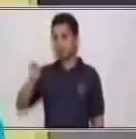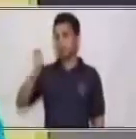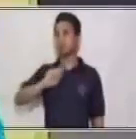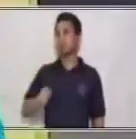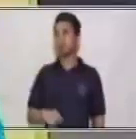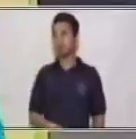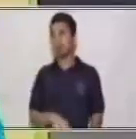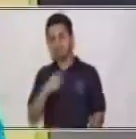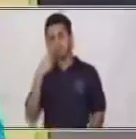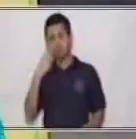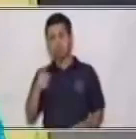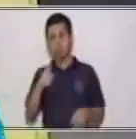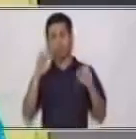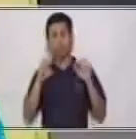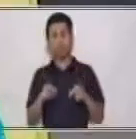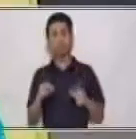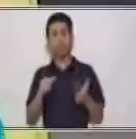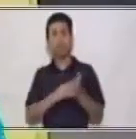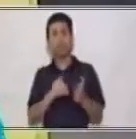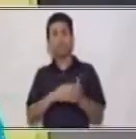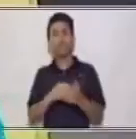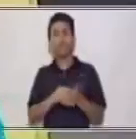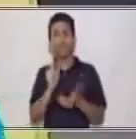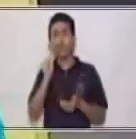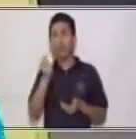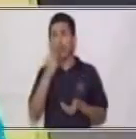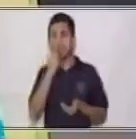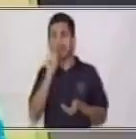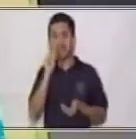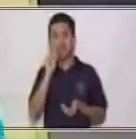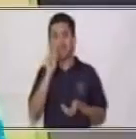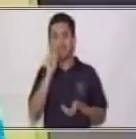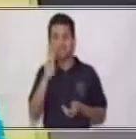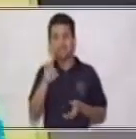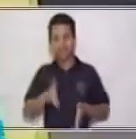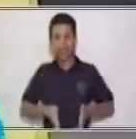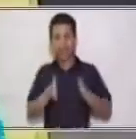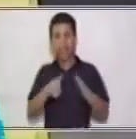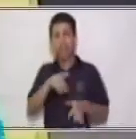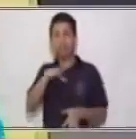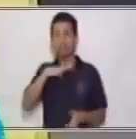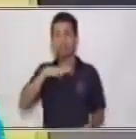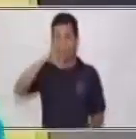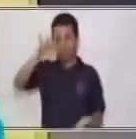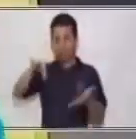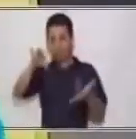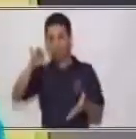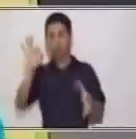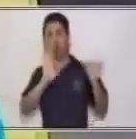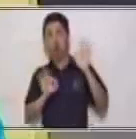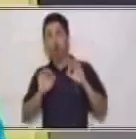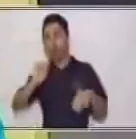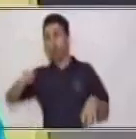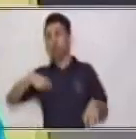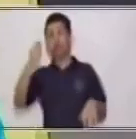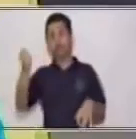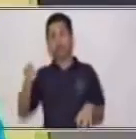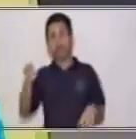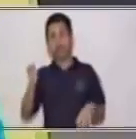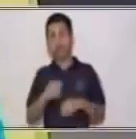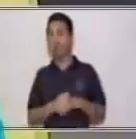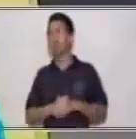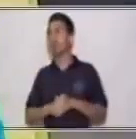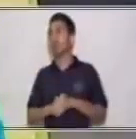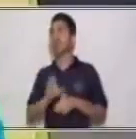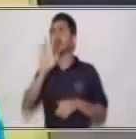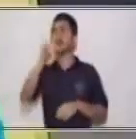personas venden semillas en las calles? Ellos regularmente andan con una balanza y andan con una cuchara. Y cuando uno, por ejemplo,